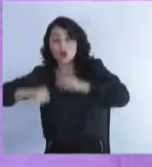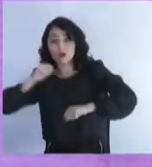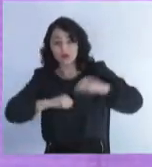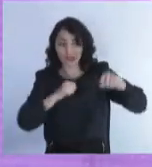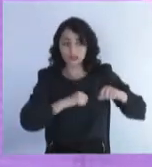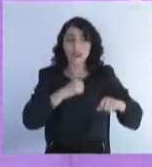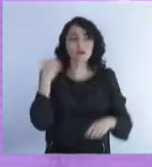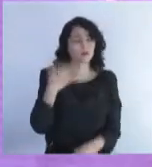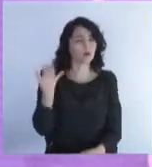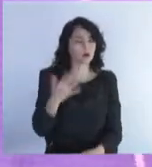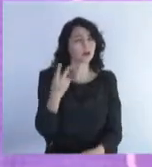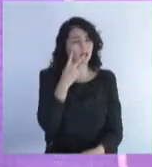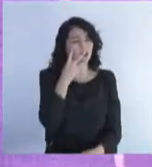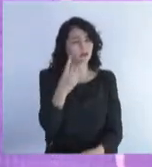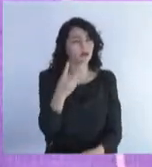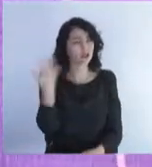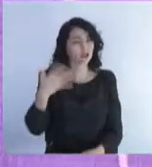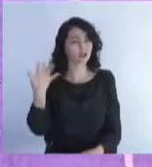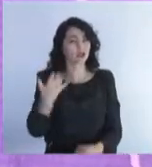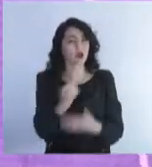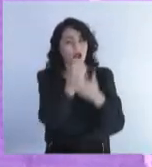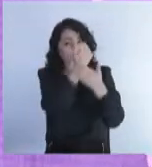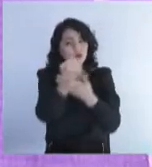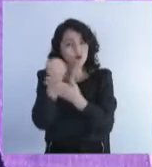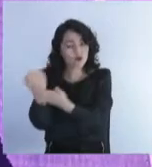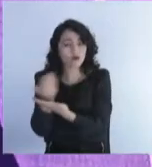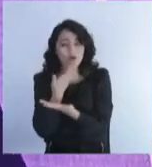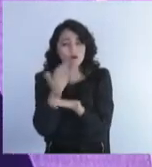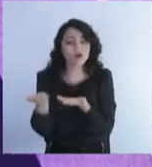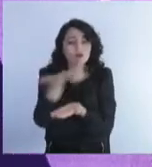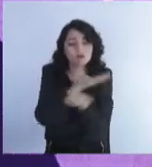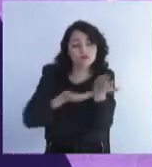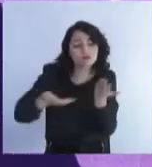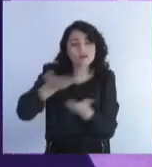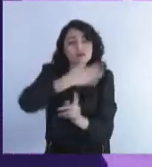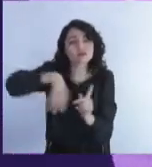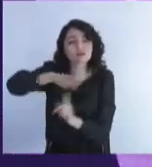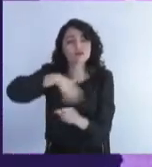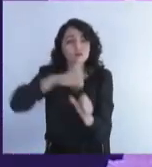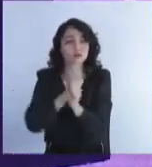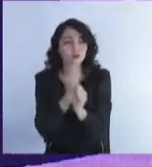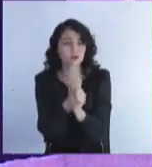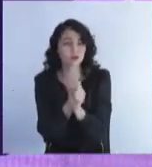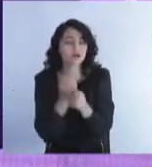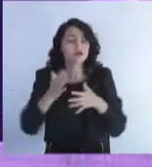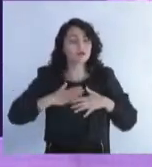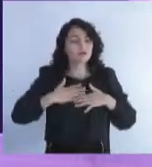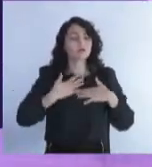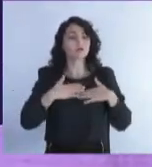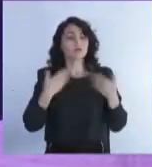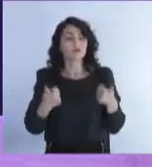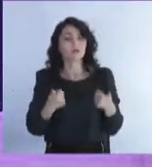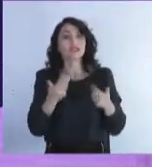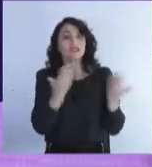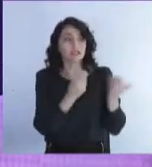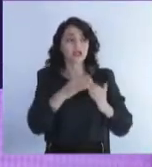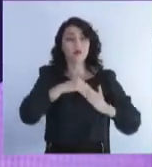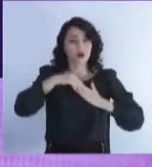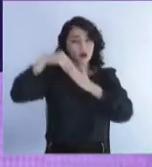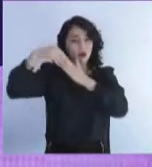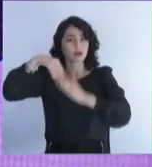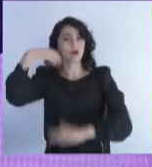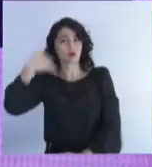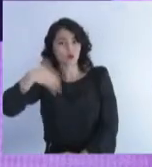prioritario, contribuyendo a crear ambientes de trabajo de mayor bienestar, y para eso necesitamos liderazgos conscientes de estas